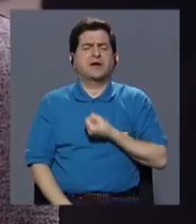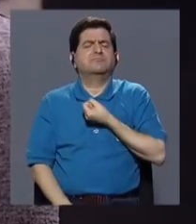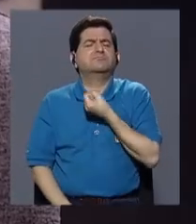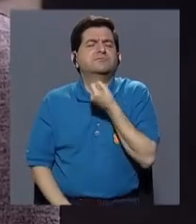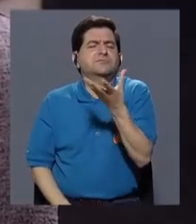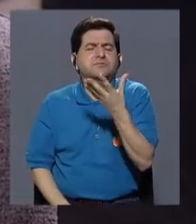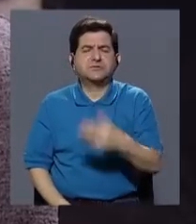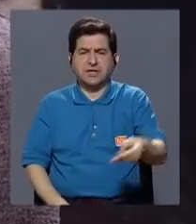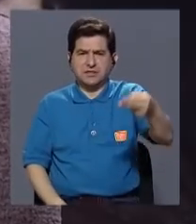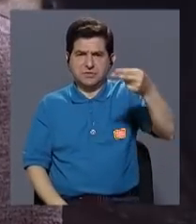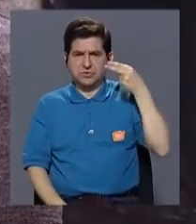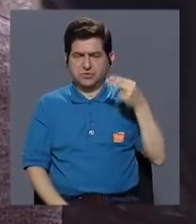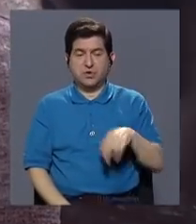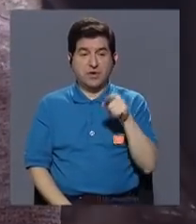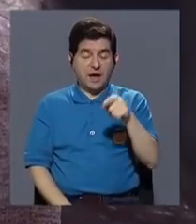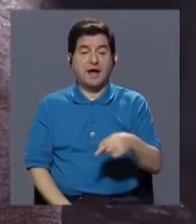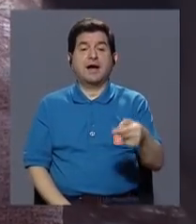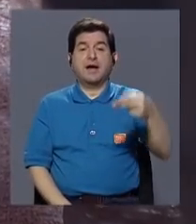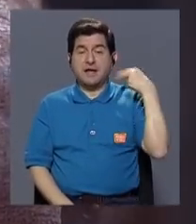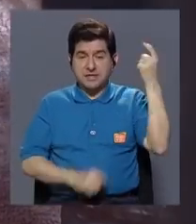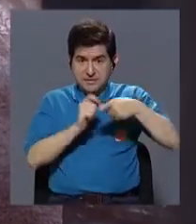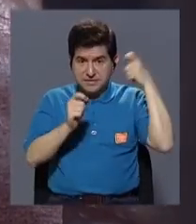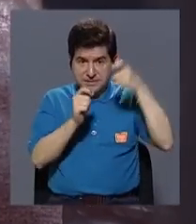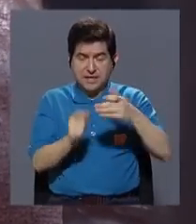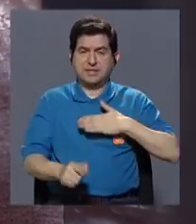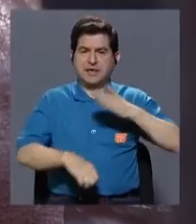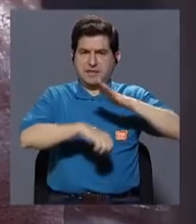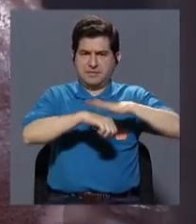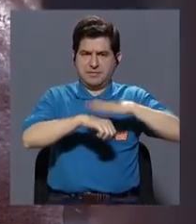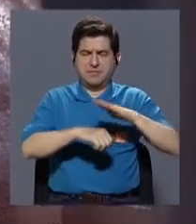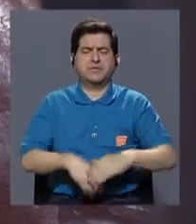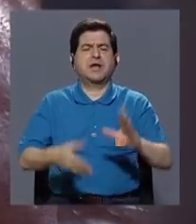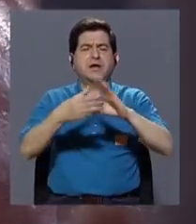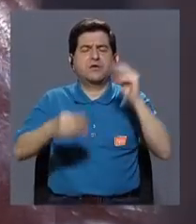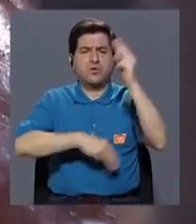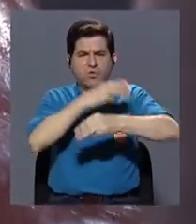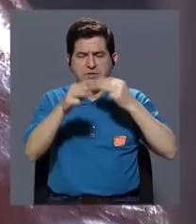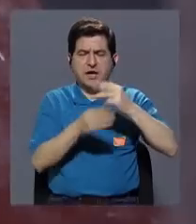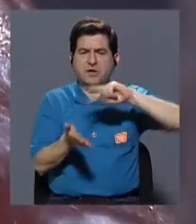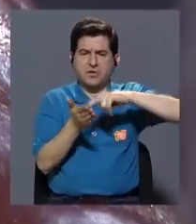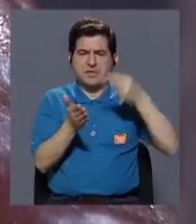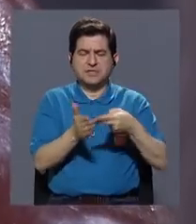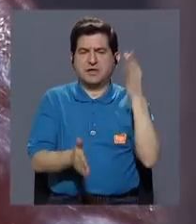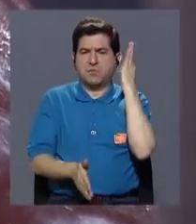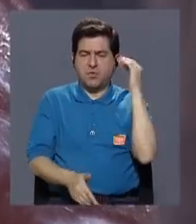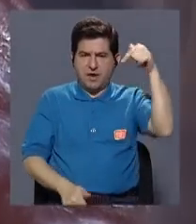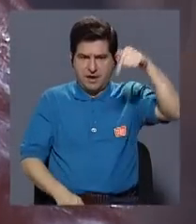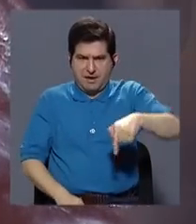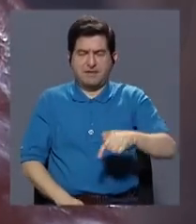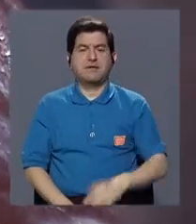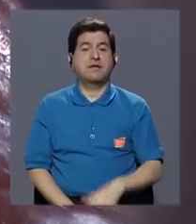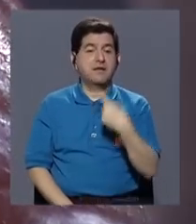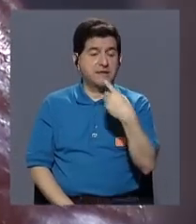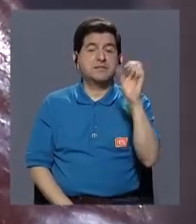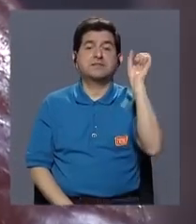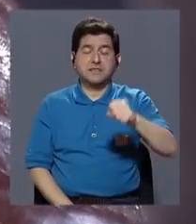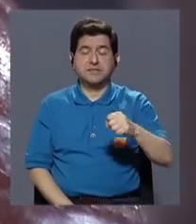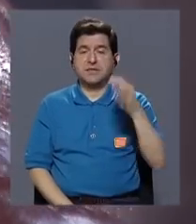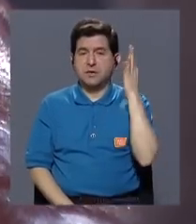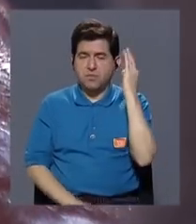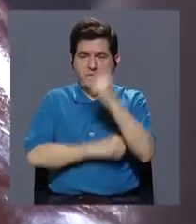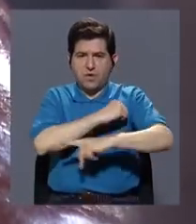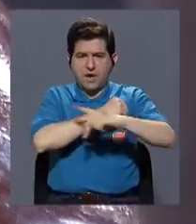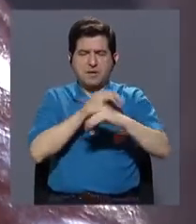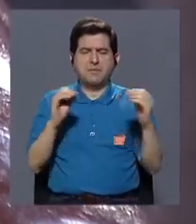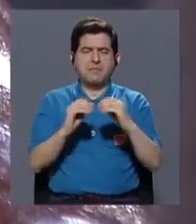confían sus historias y son esas historias las que me permiten contarle al mundo lo que hace la mujer aquí y decirles que sí que ser mujer